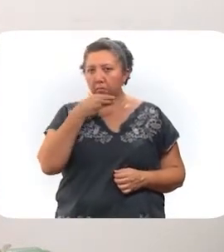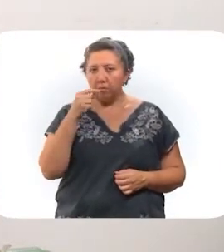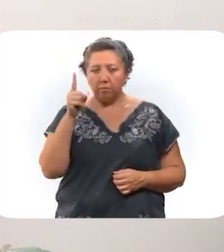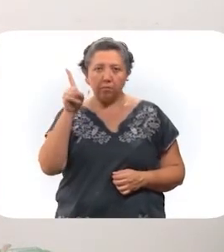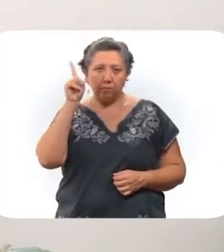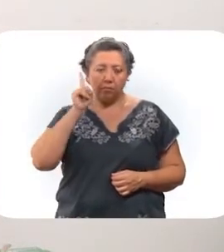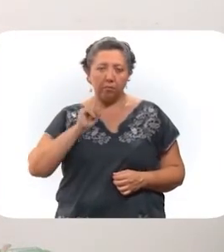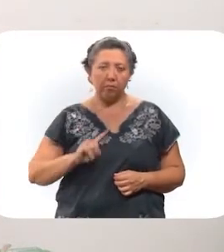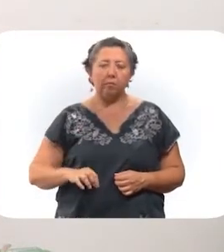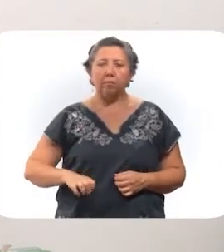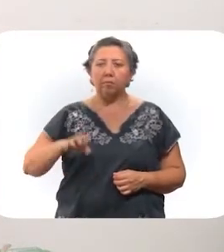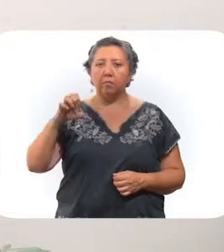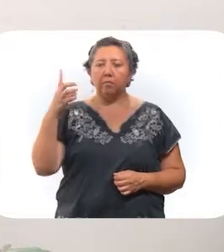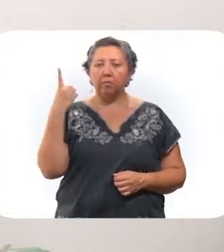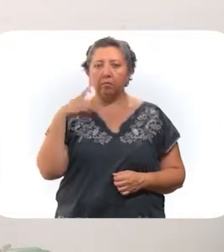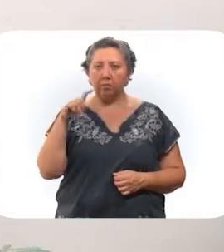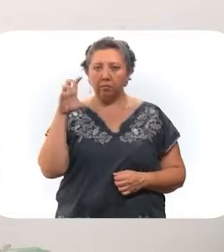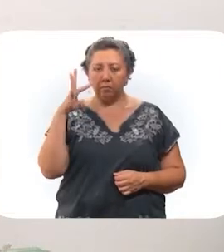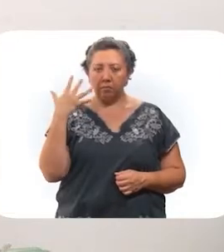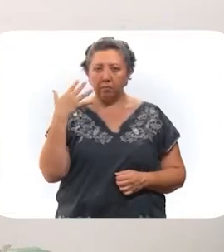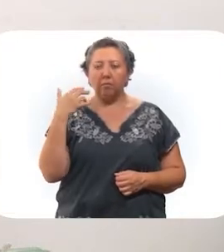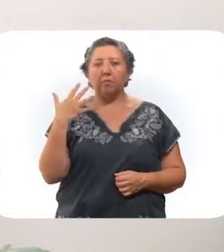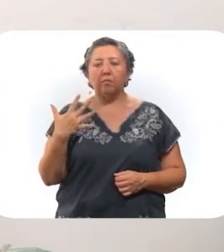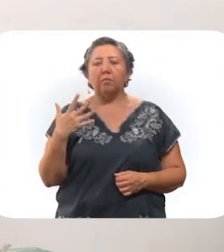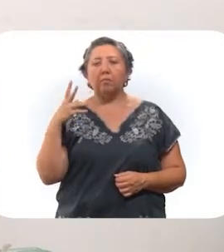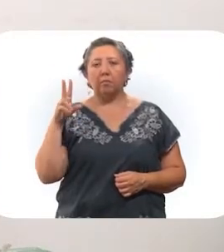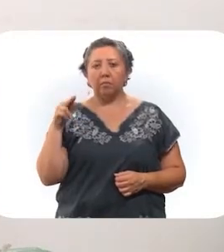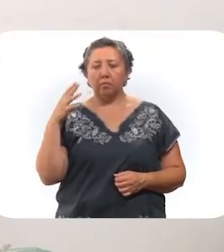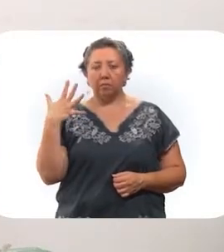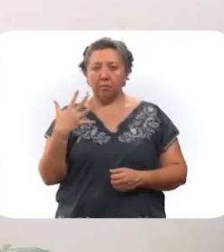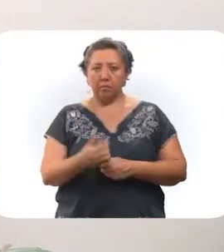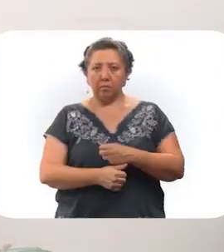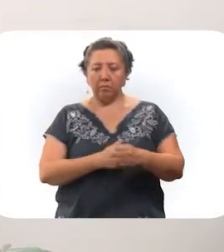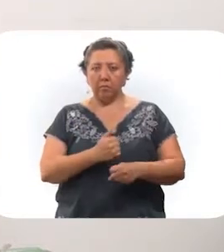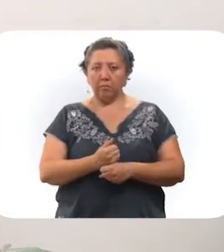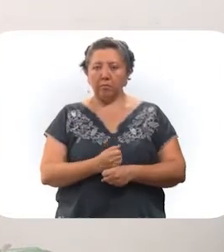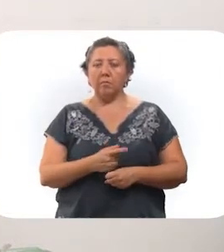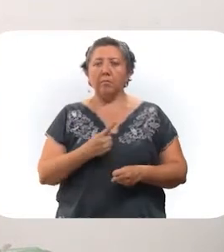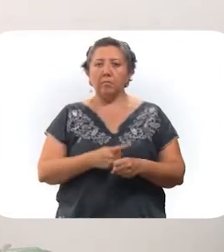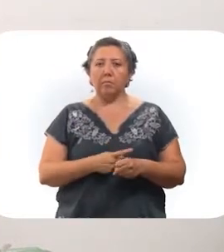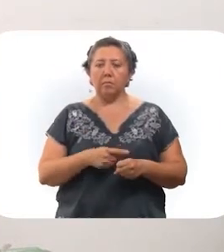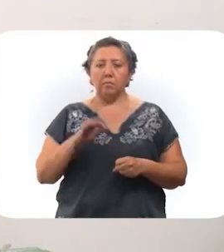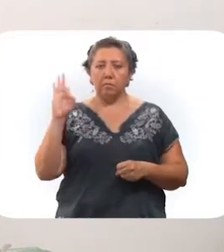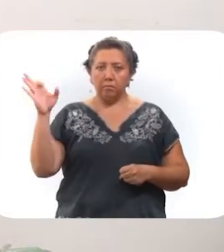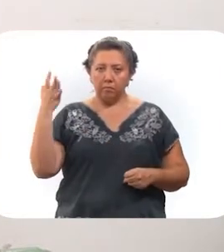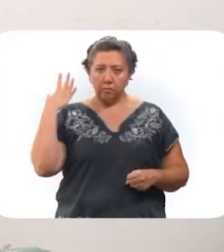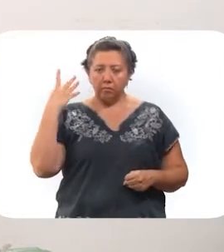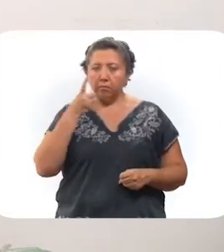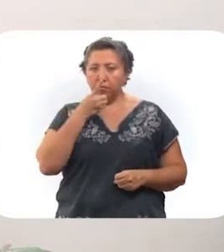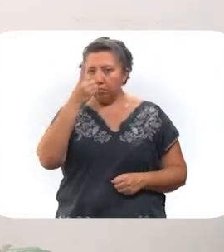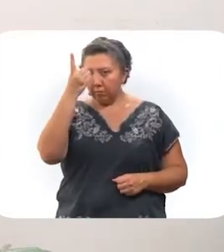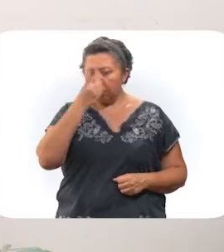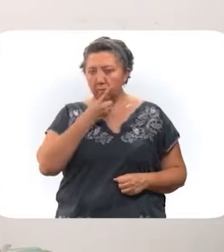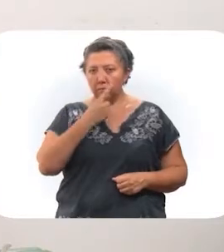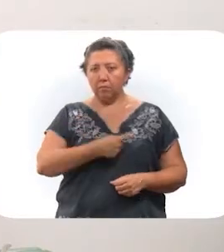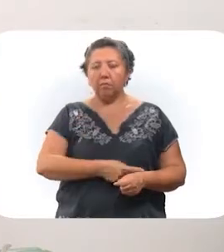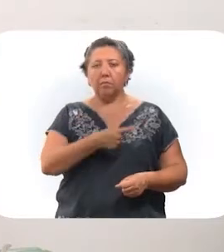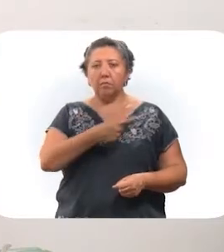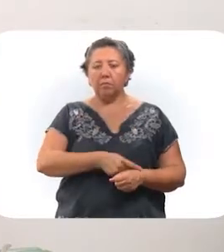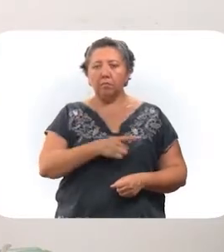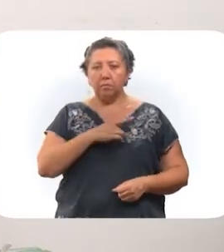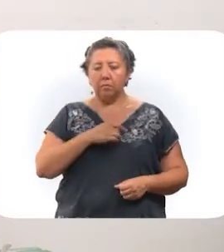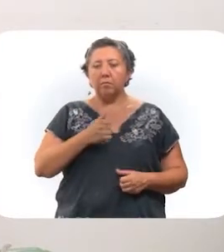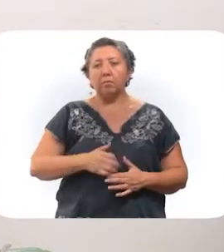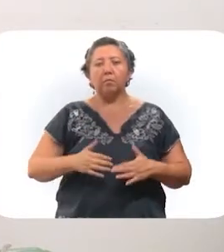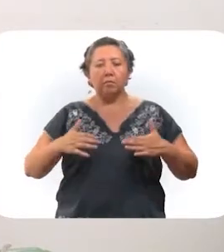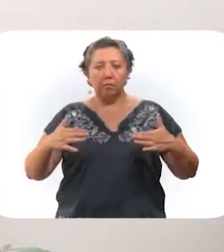una mujer, de un rango de edad de 55 a 85 años. Sus principales enfermedades fueron diabetes, hipertensión